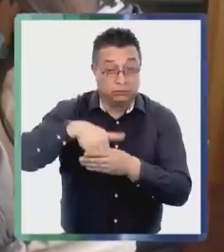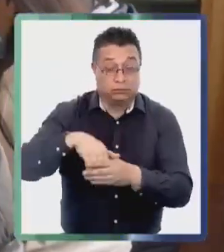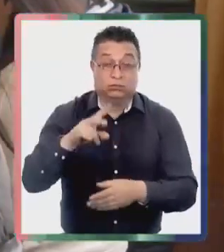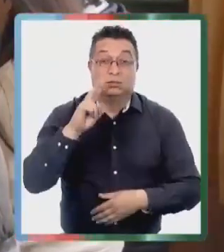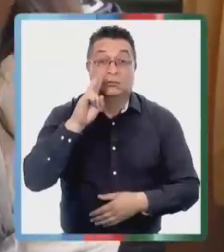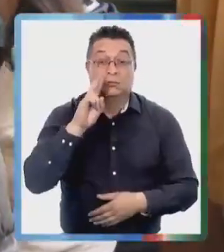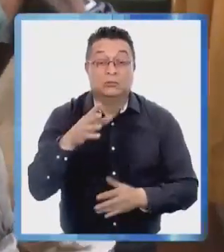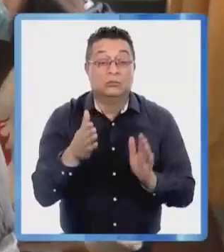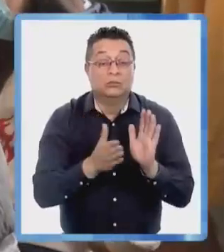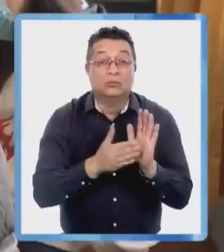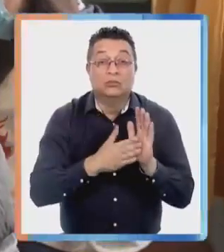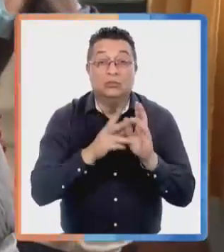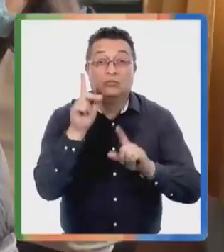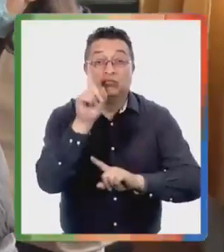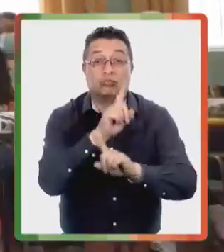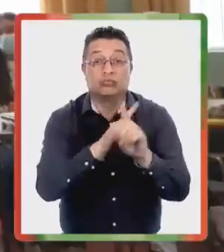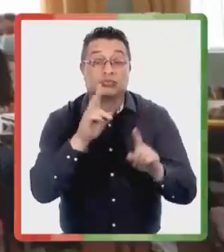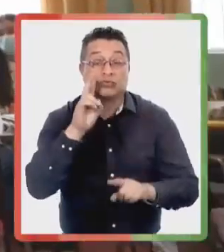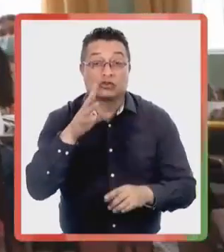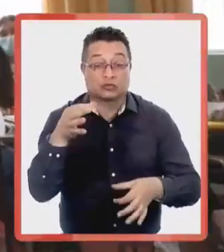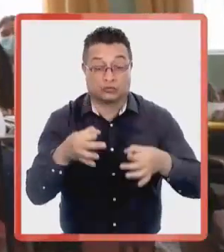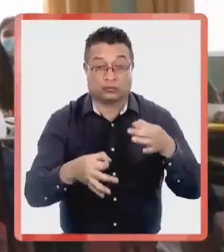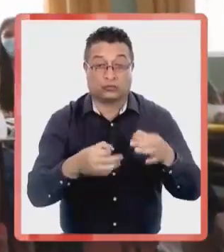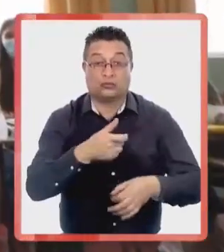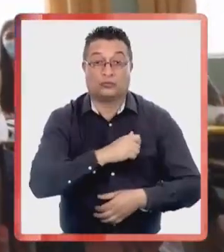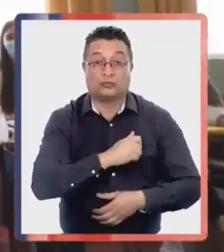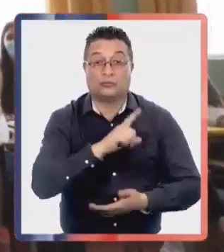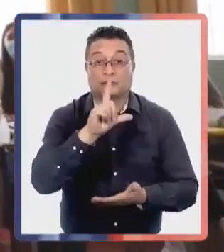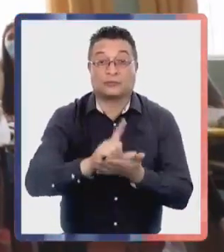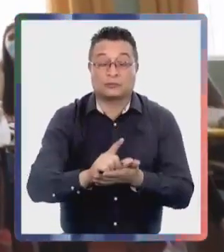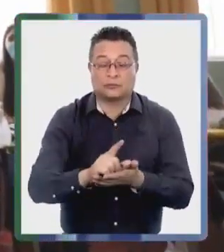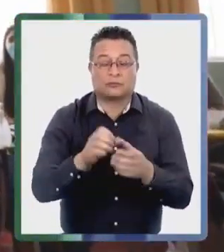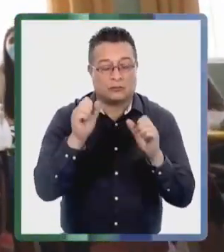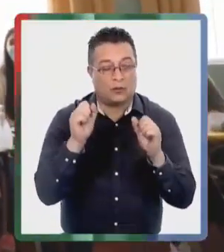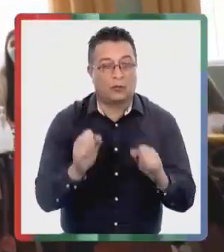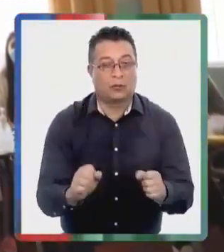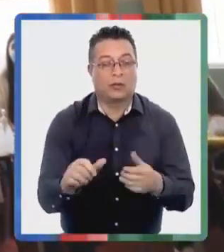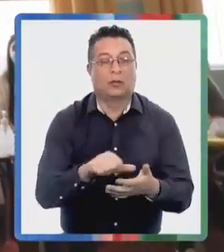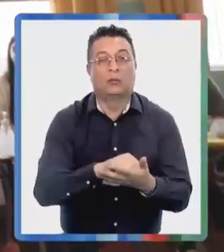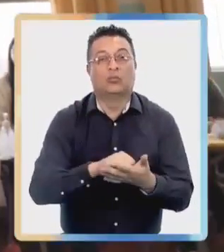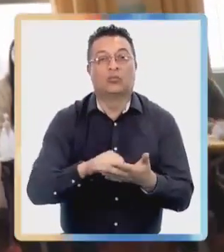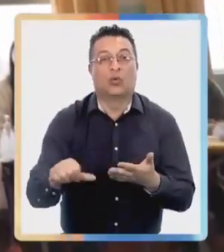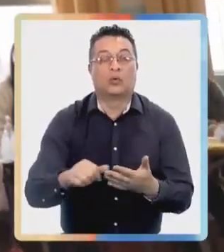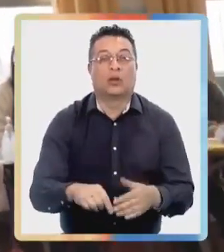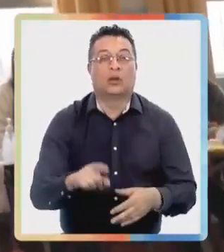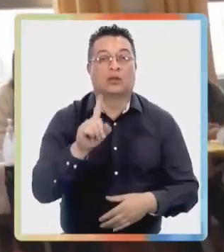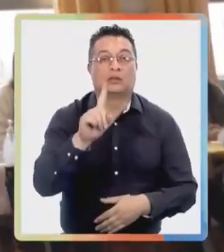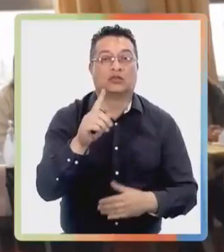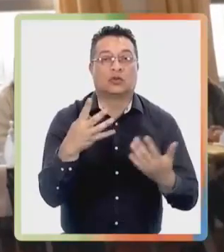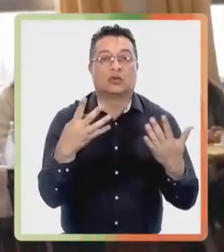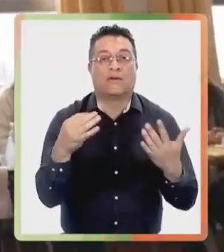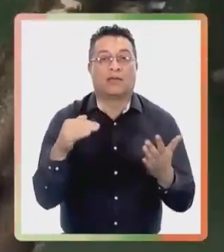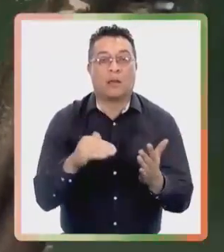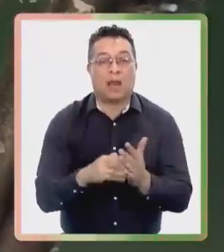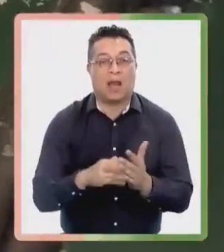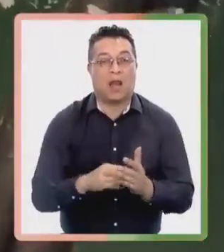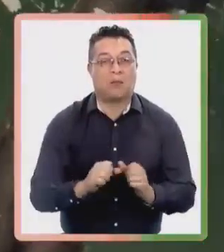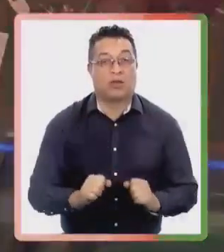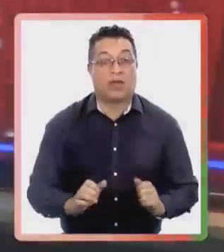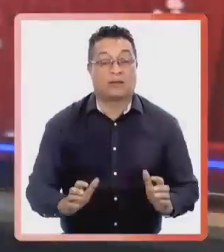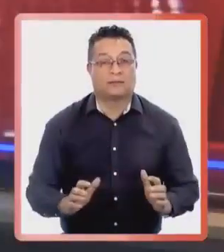sin acreditar una razón justificada ante el juzgado de policía local le podría costar una multa de hasta 190.000